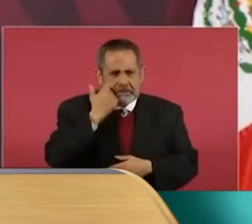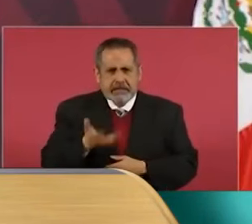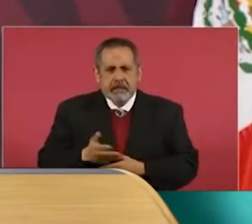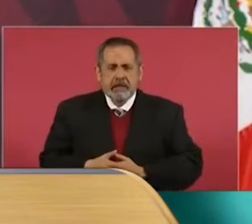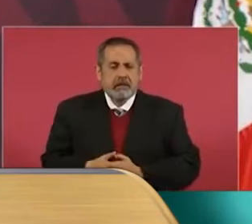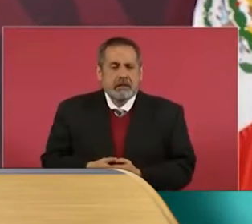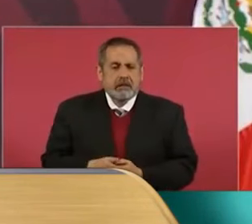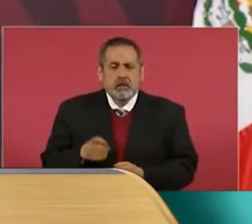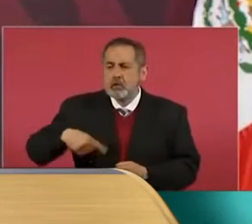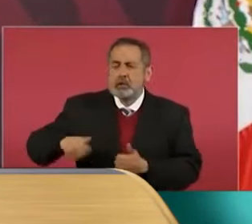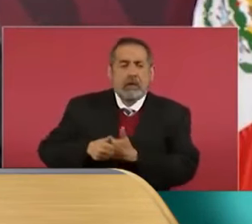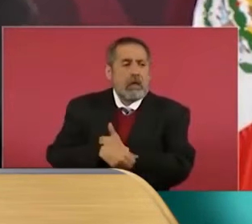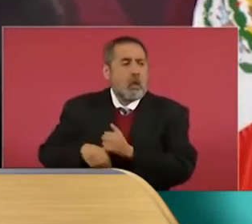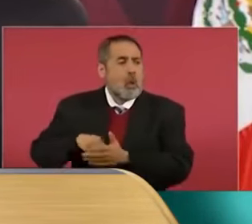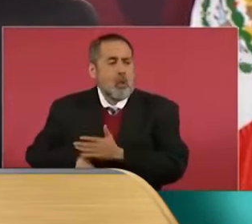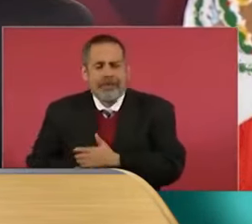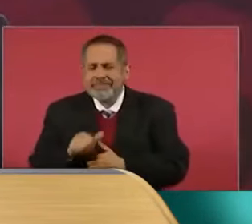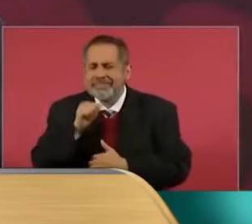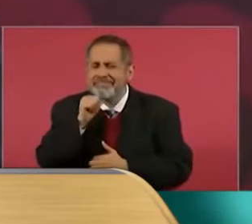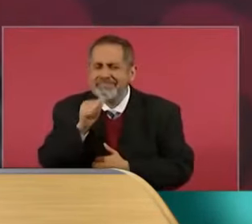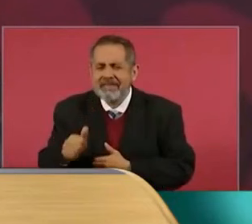porque no tenemos nada que esconder.